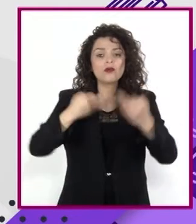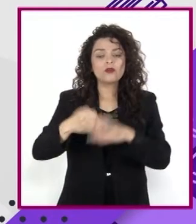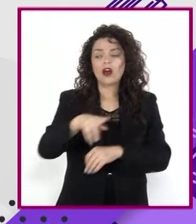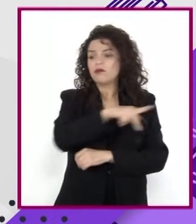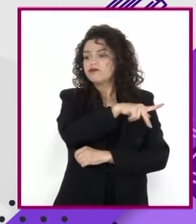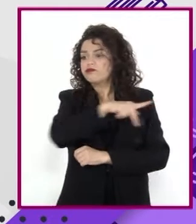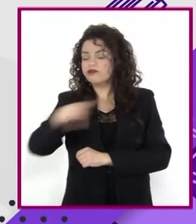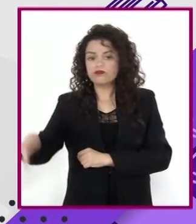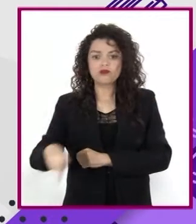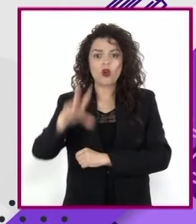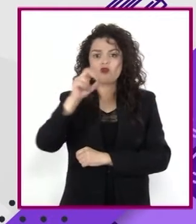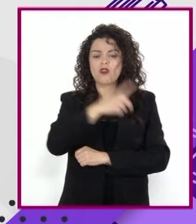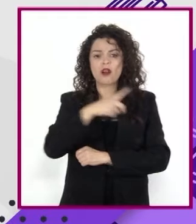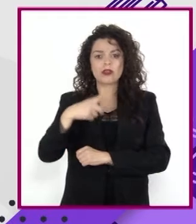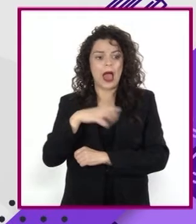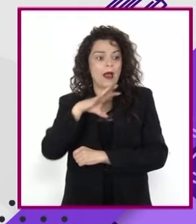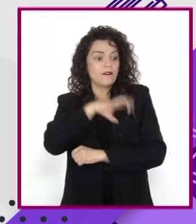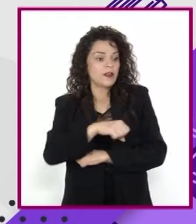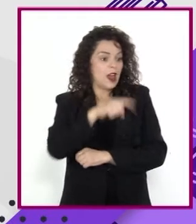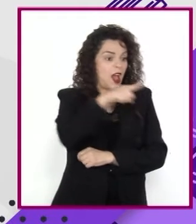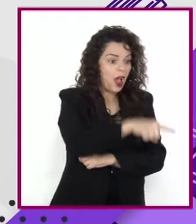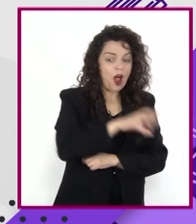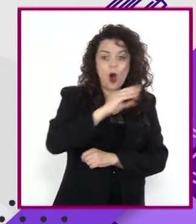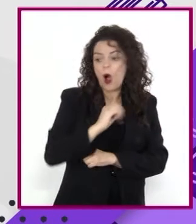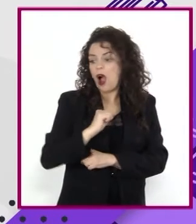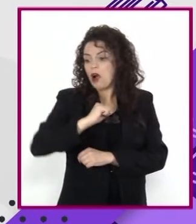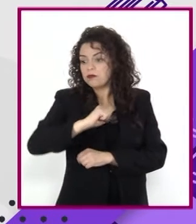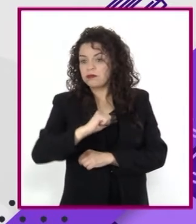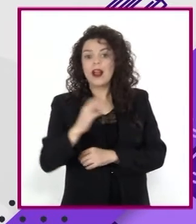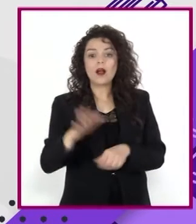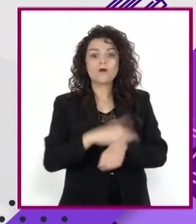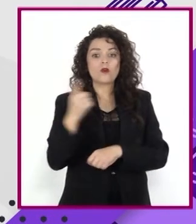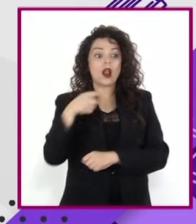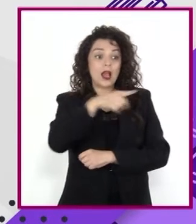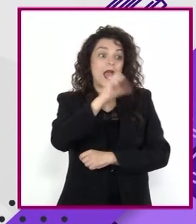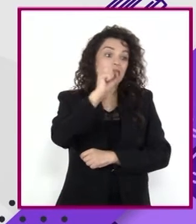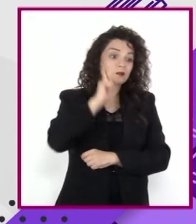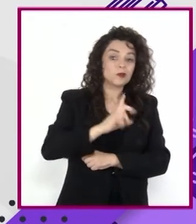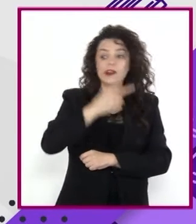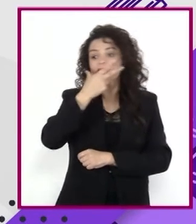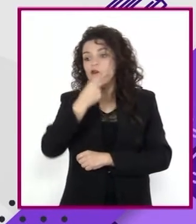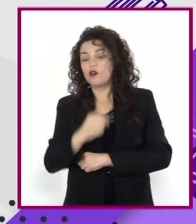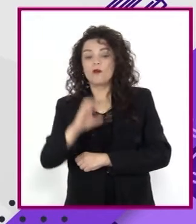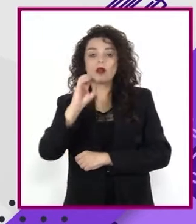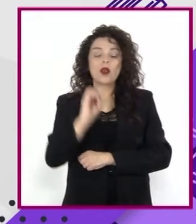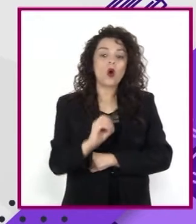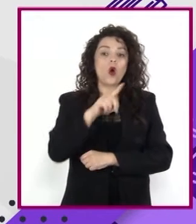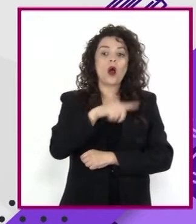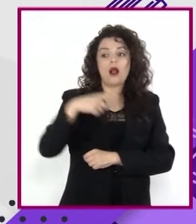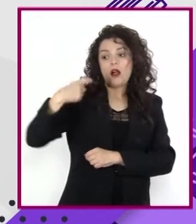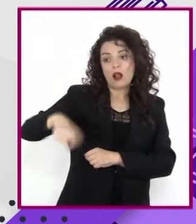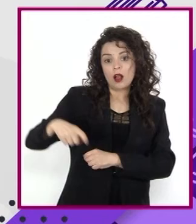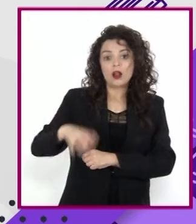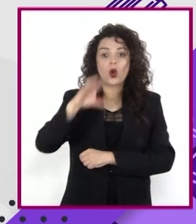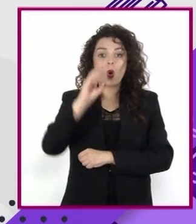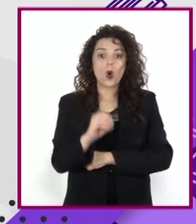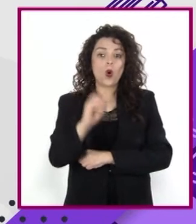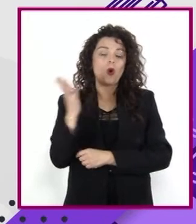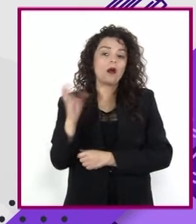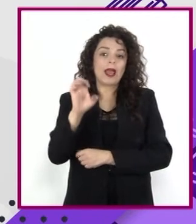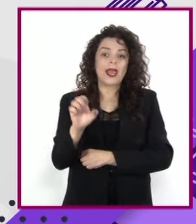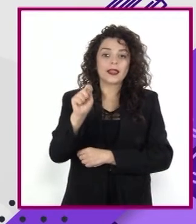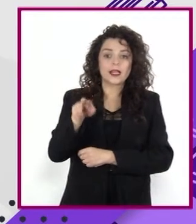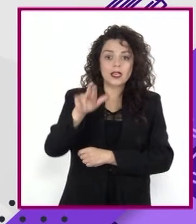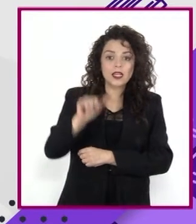existir favoritismos ni preferencias por razón del sexo, género, posición económica, etnia, ni por ninguna